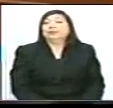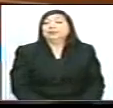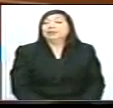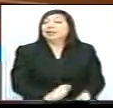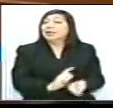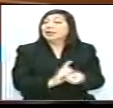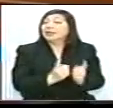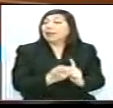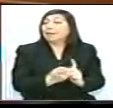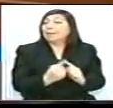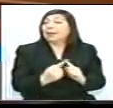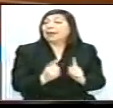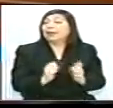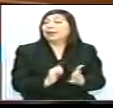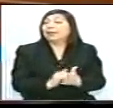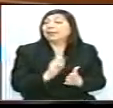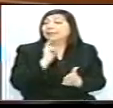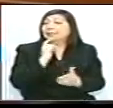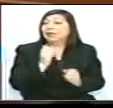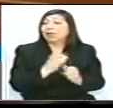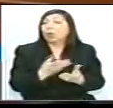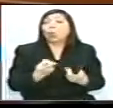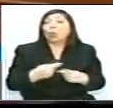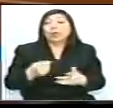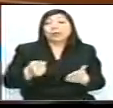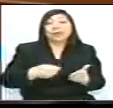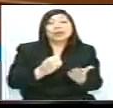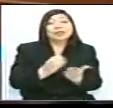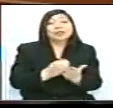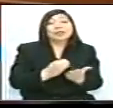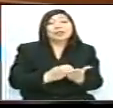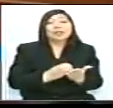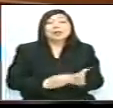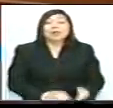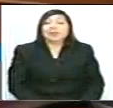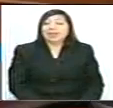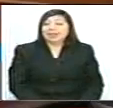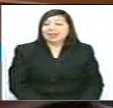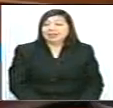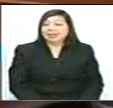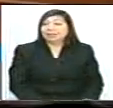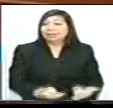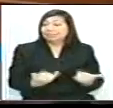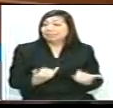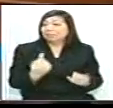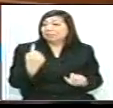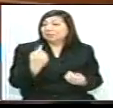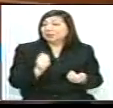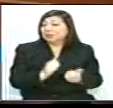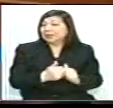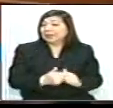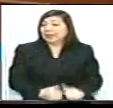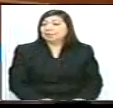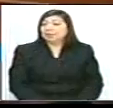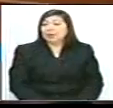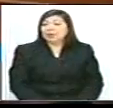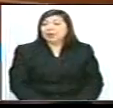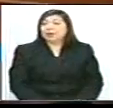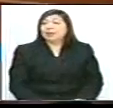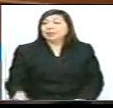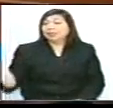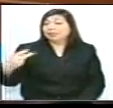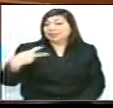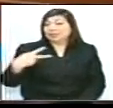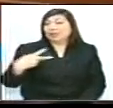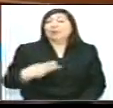cambiaria. Y se propone que sea la fecha de suscripción del contrato. Esa es una primera modificación. La